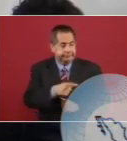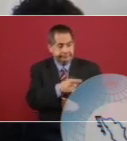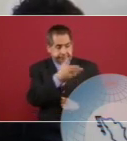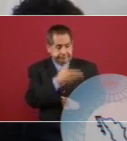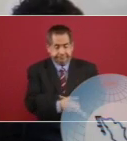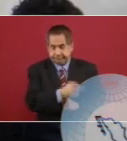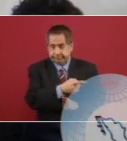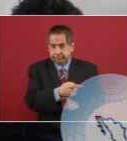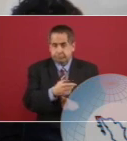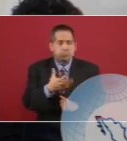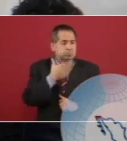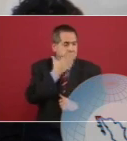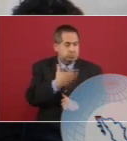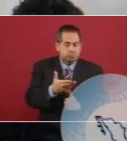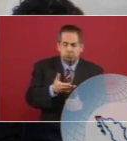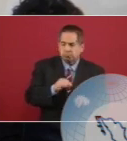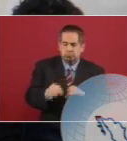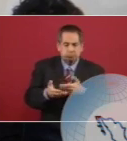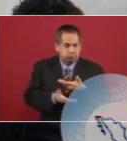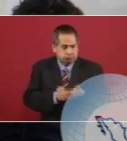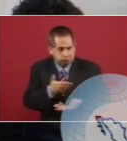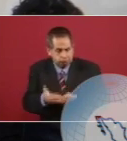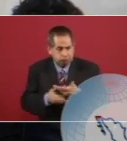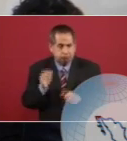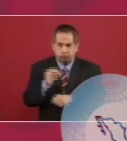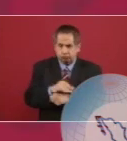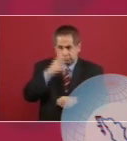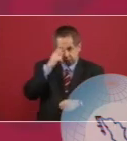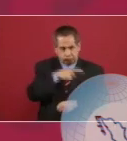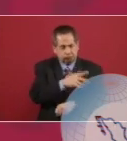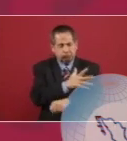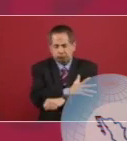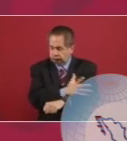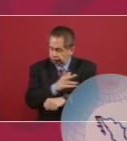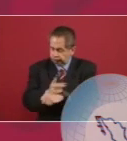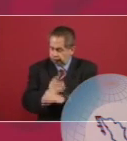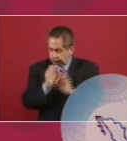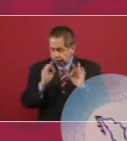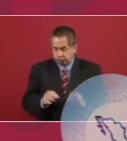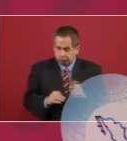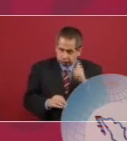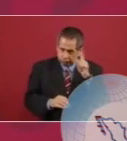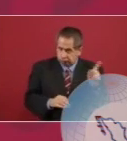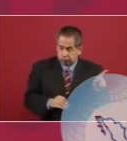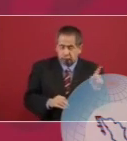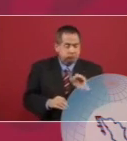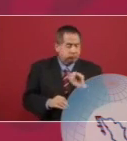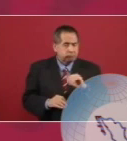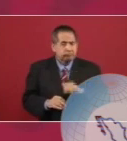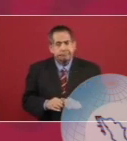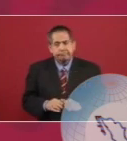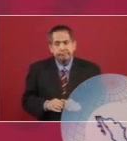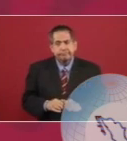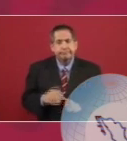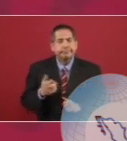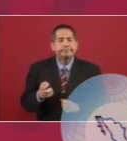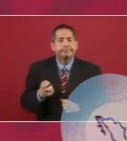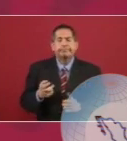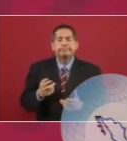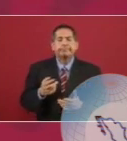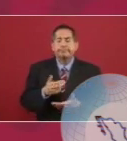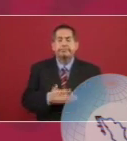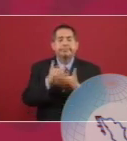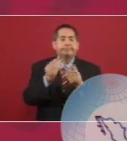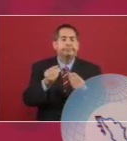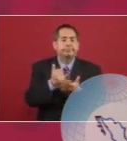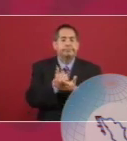un buen servidor público, una gente honesta. Y esto ayuda